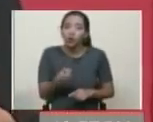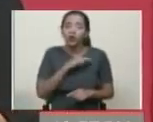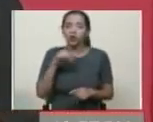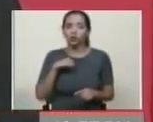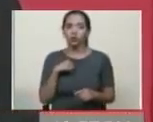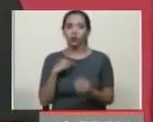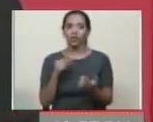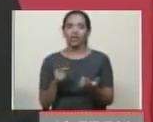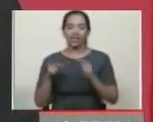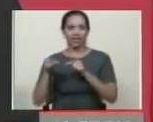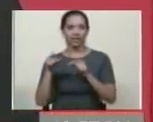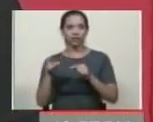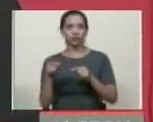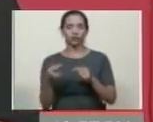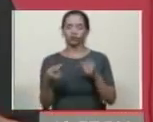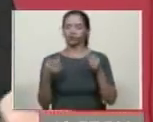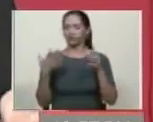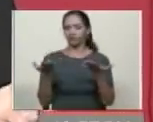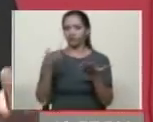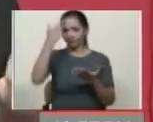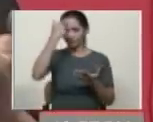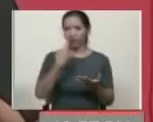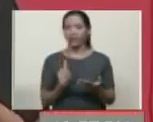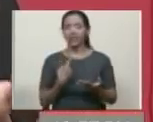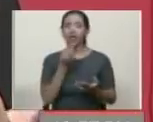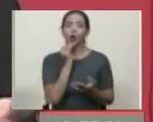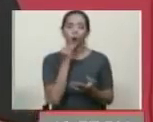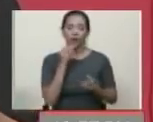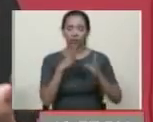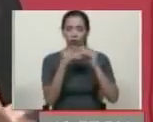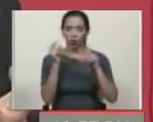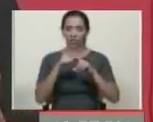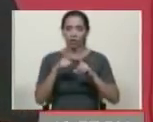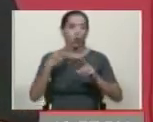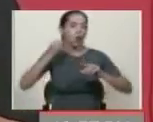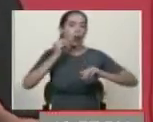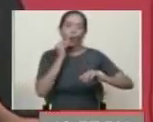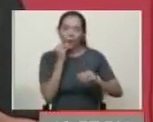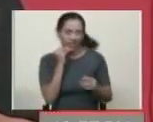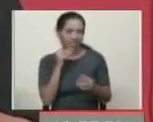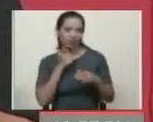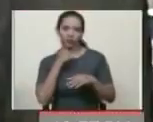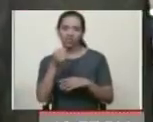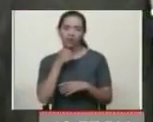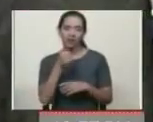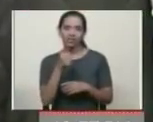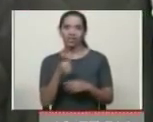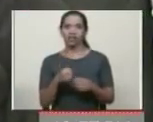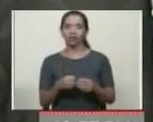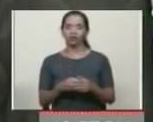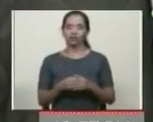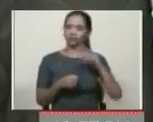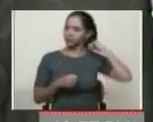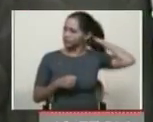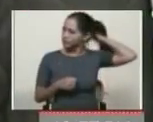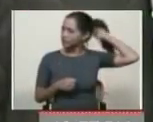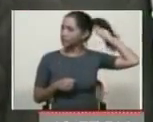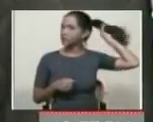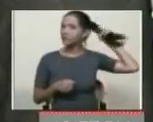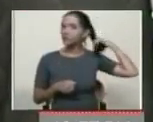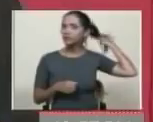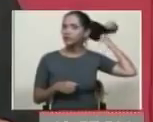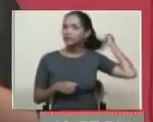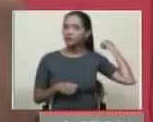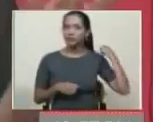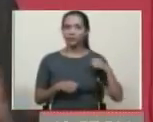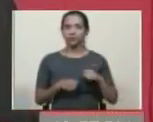mientras ellos forman perfiles jóvenes de todo tipo, humoristas, reporteros gráficos. Estamos enfrascados en la política. Sí, ellos,